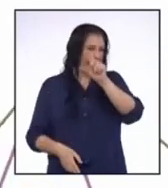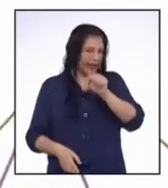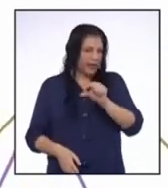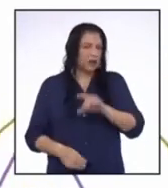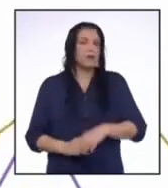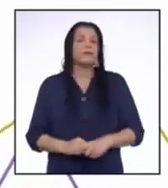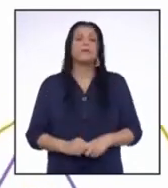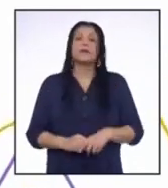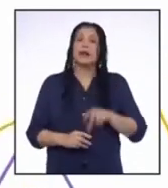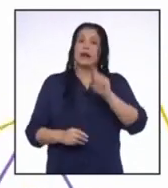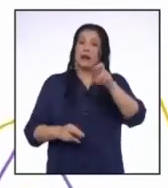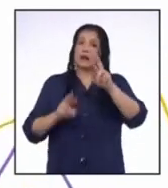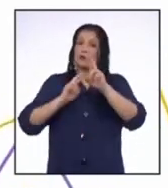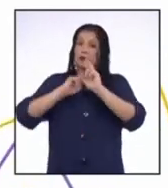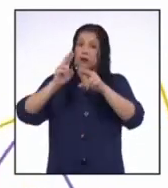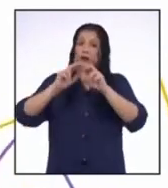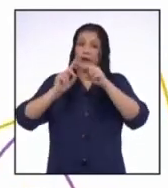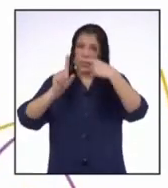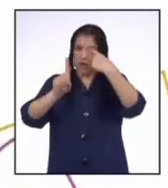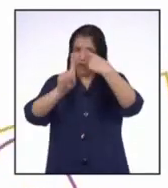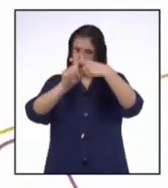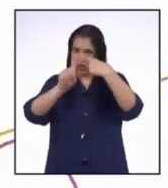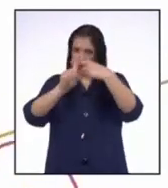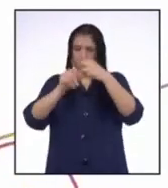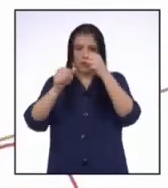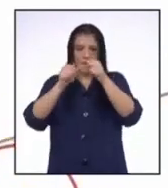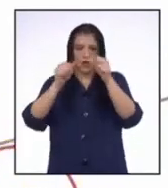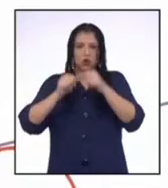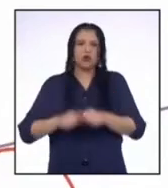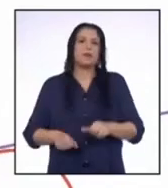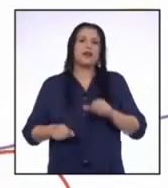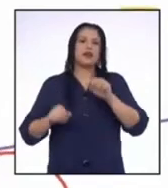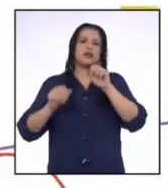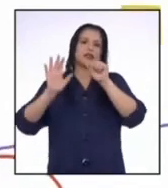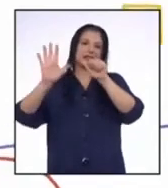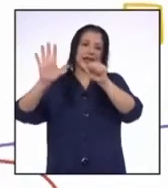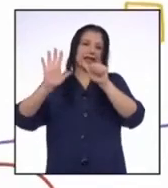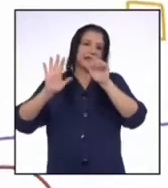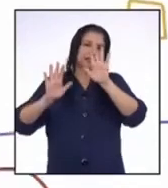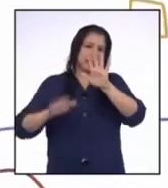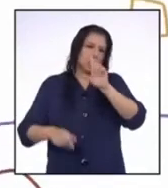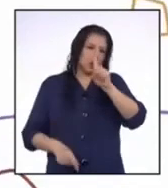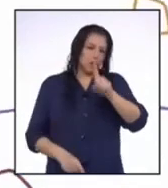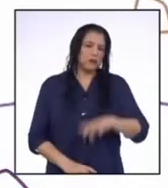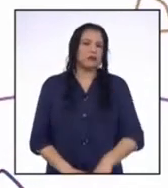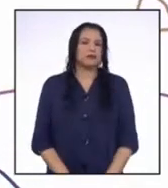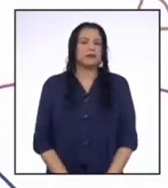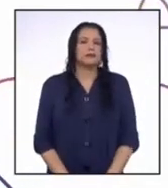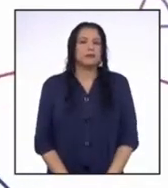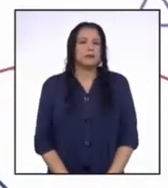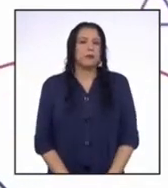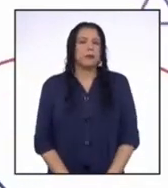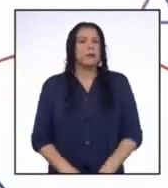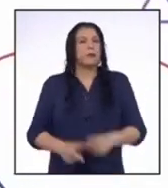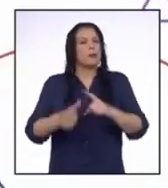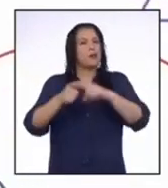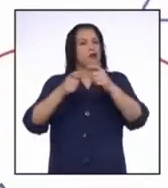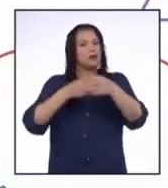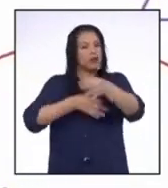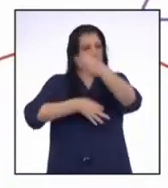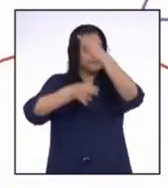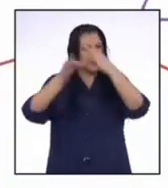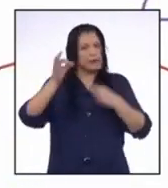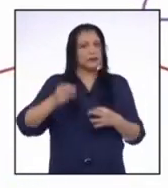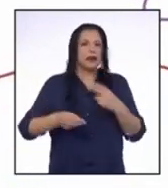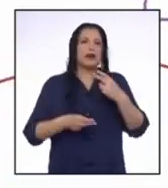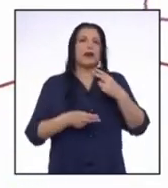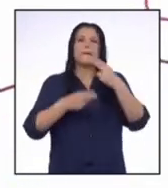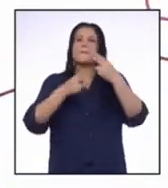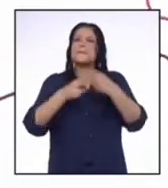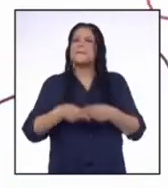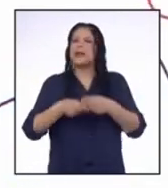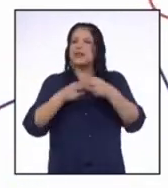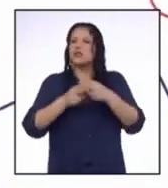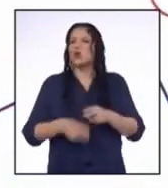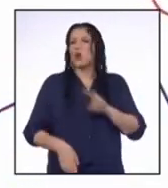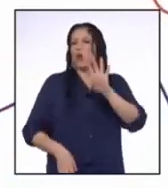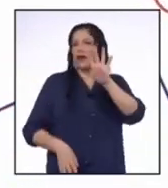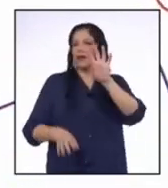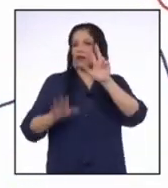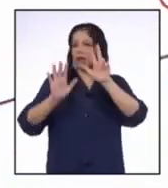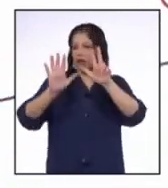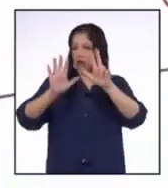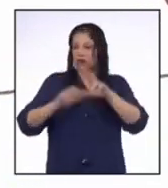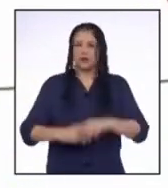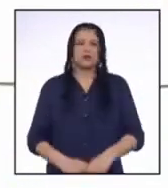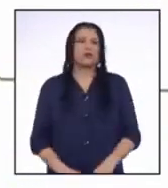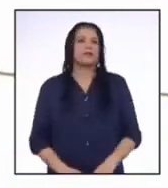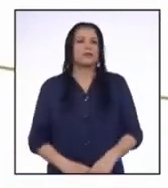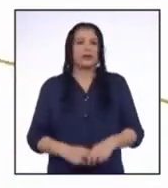a ese resultado sumarle el número 651. Entonces reemplacé el peso de Ernesto, 48